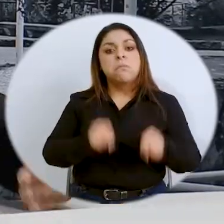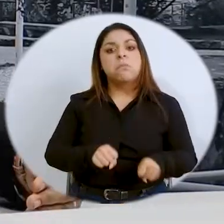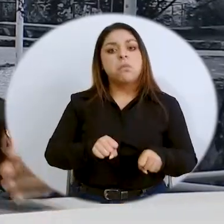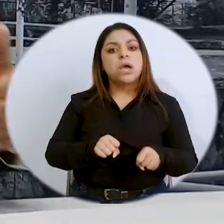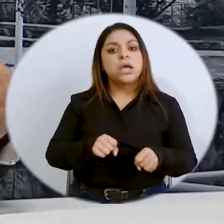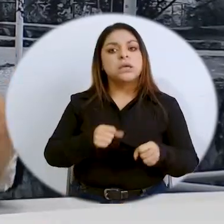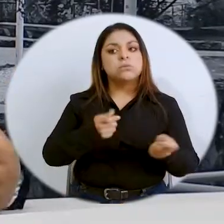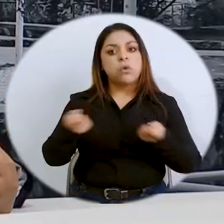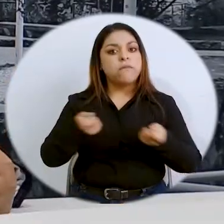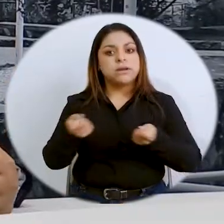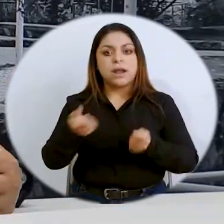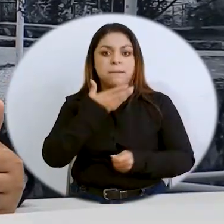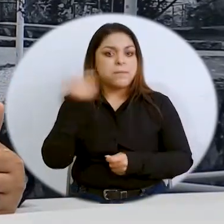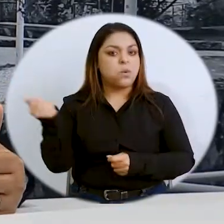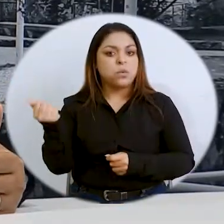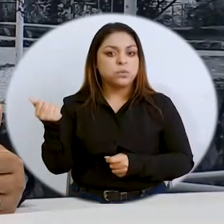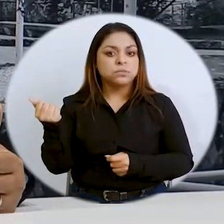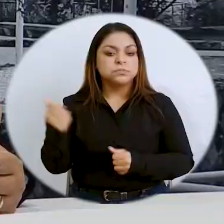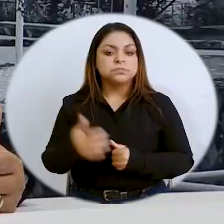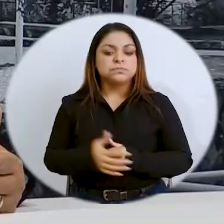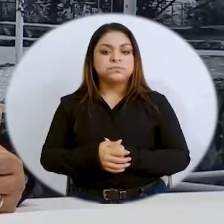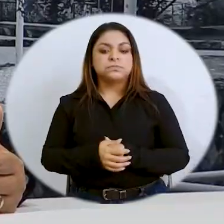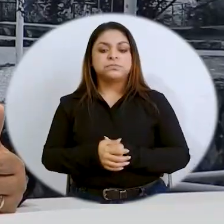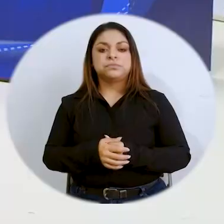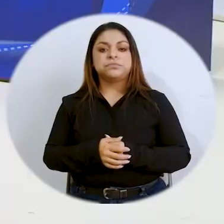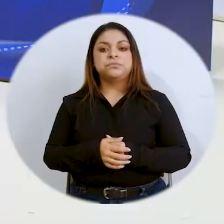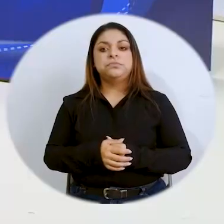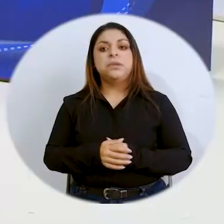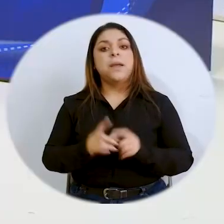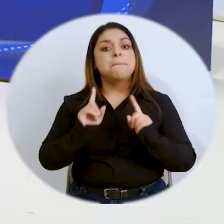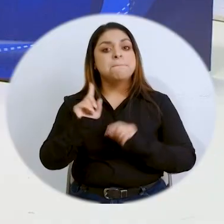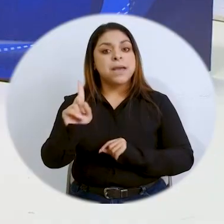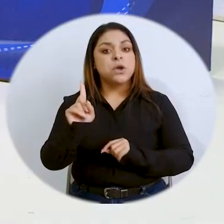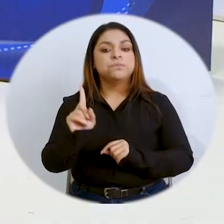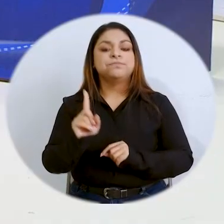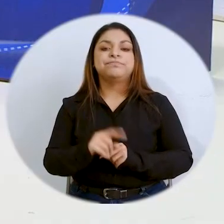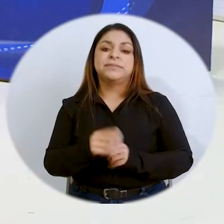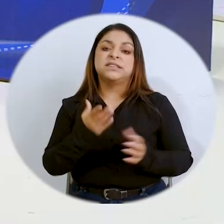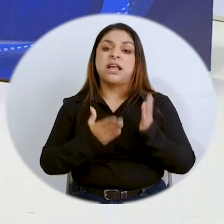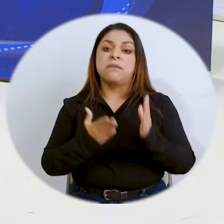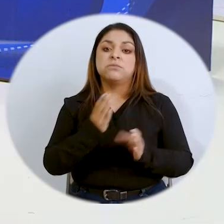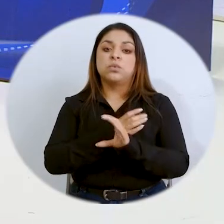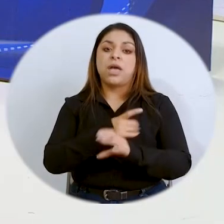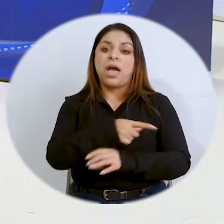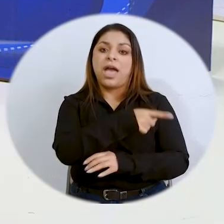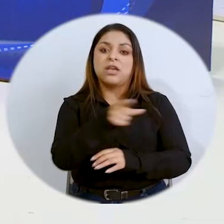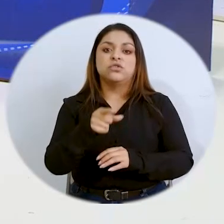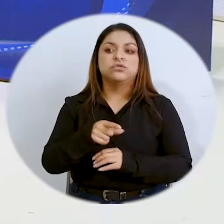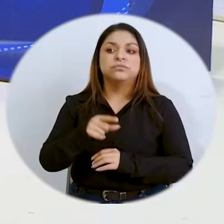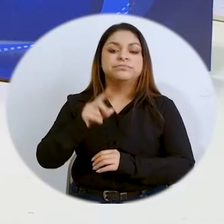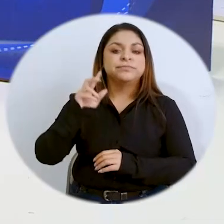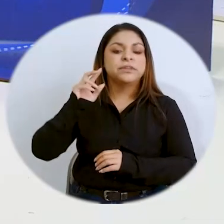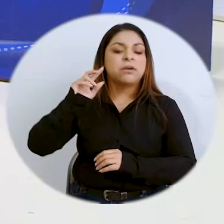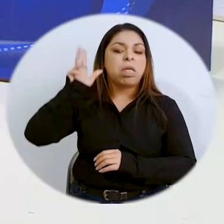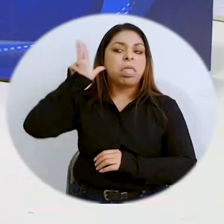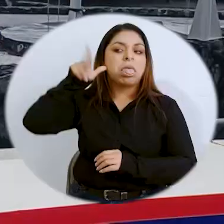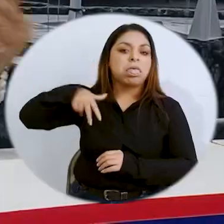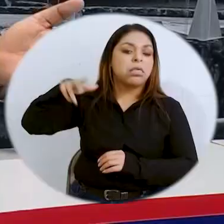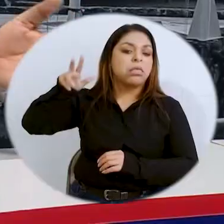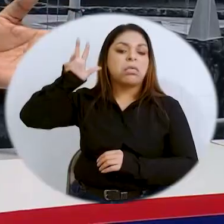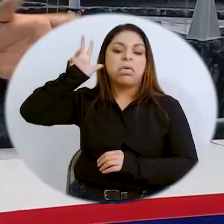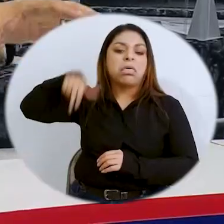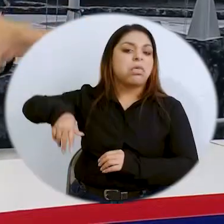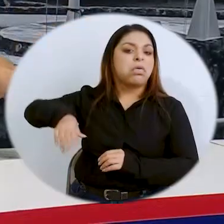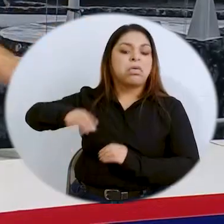elemento favorable para la gobernabilidad, pero puede caer en la tentación, volvemos, de no escuchar a los otros sectores, de no escuchar